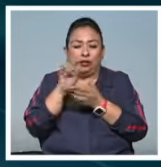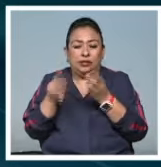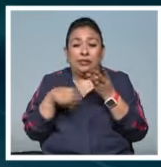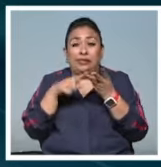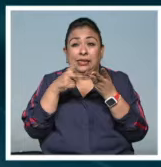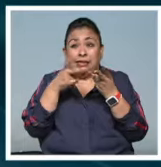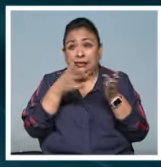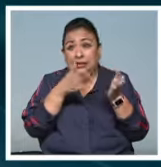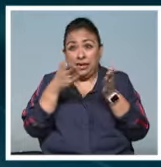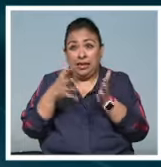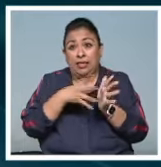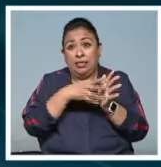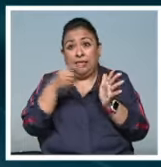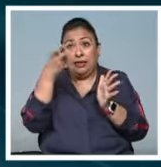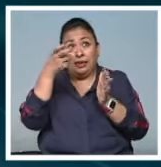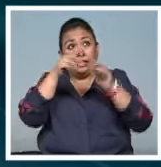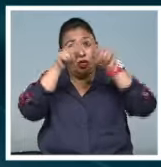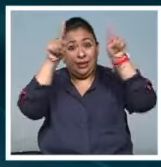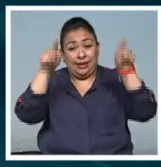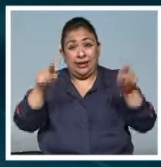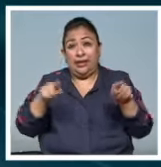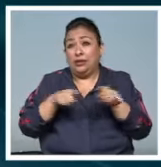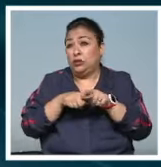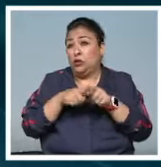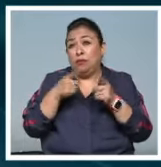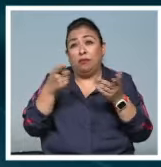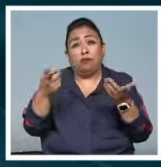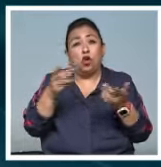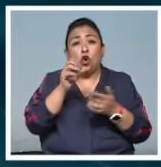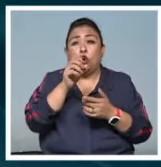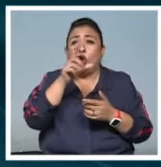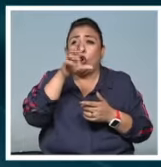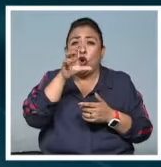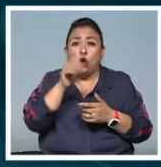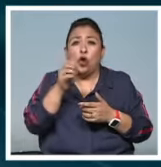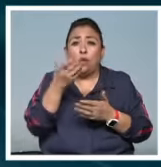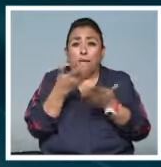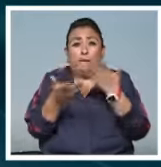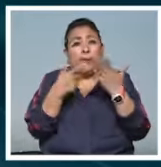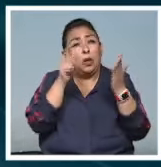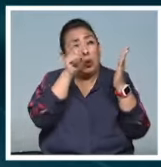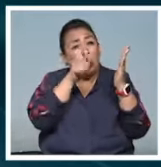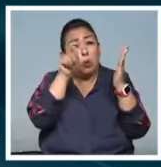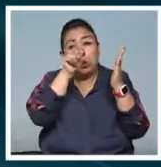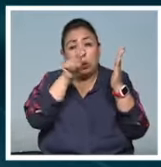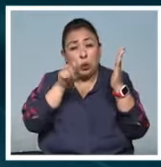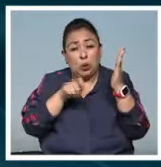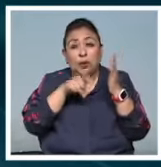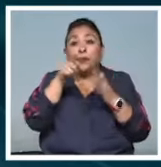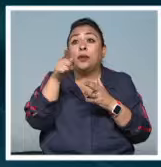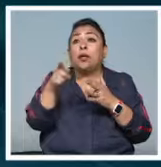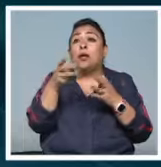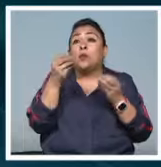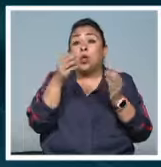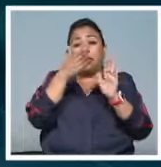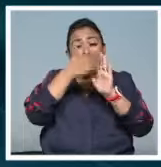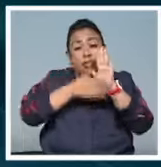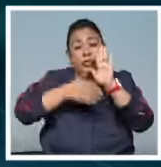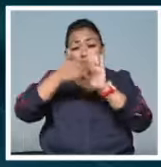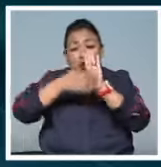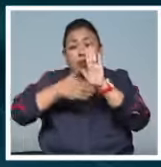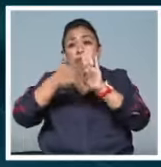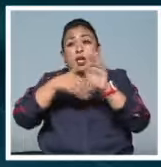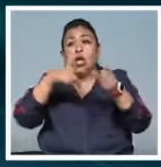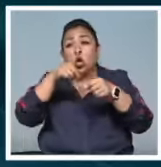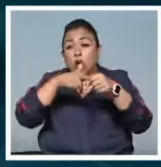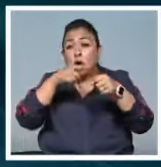etapa, transferirlas a este lienzo, que es puro pintura al óleo hecha a mano. Entre tantas capas de color,